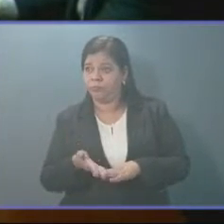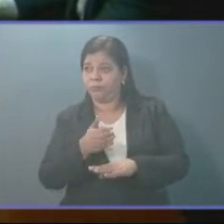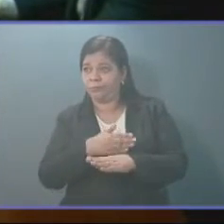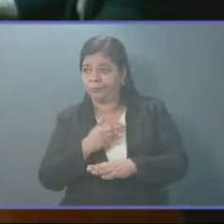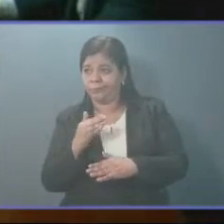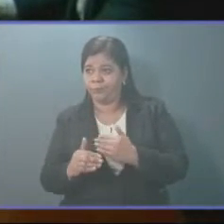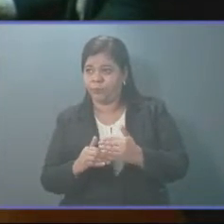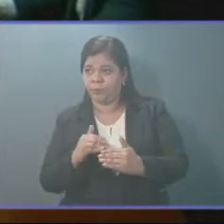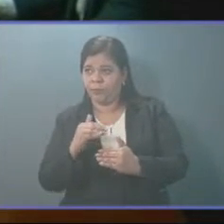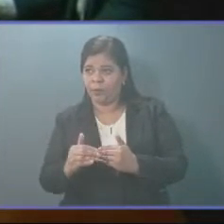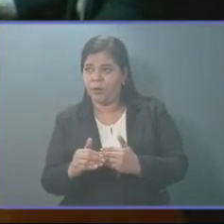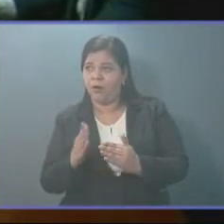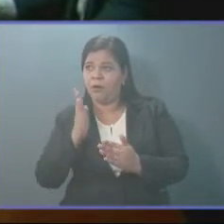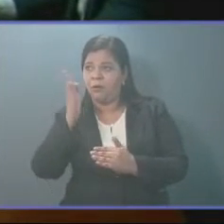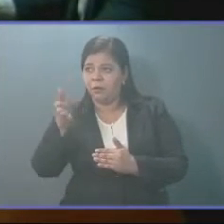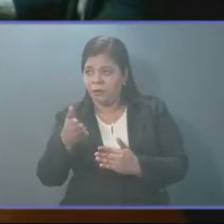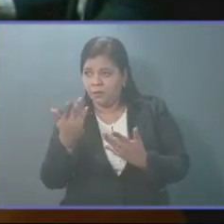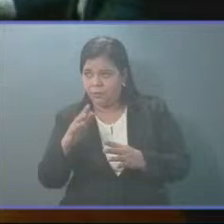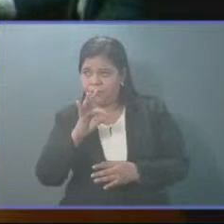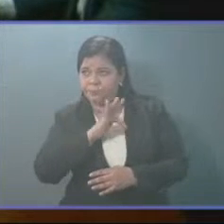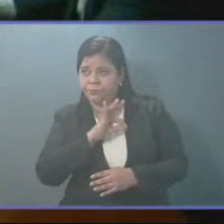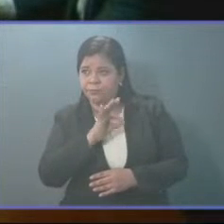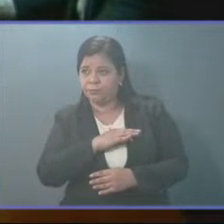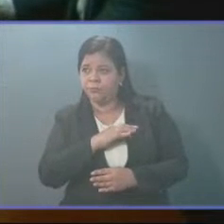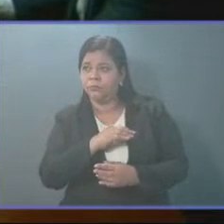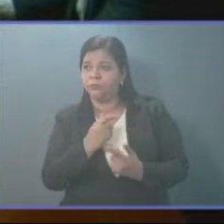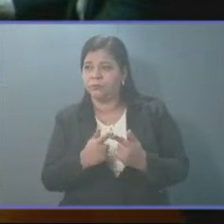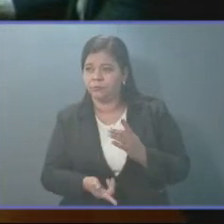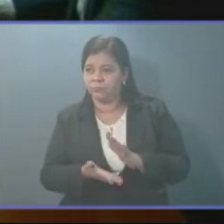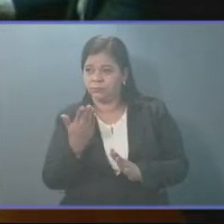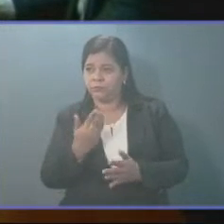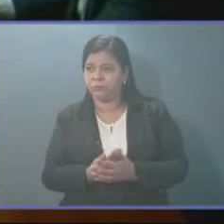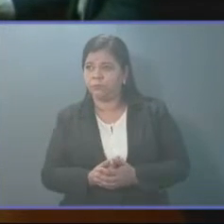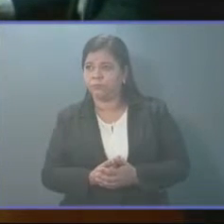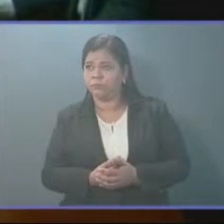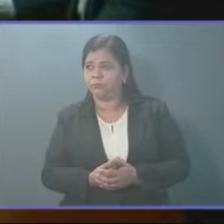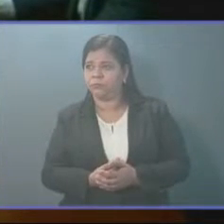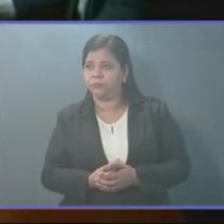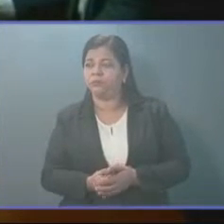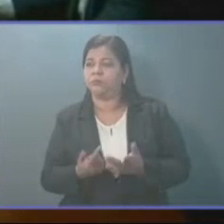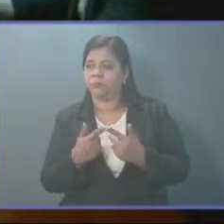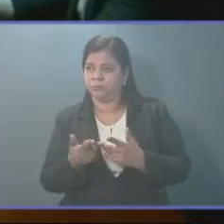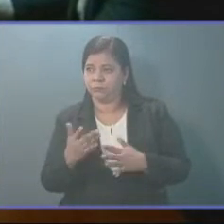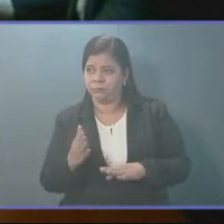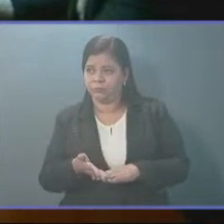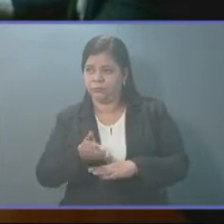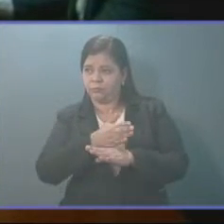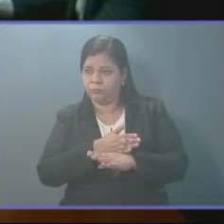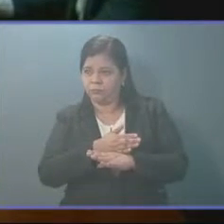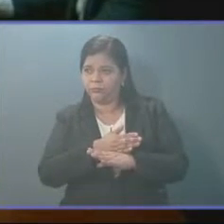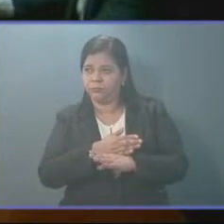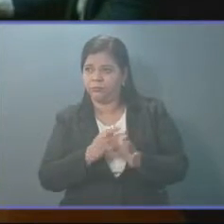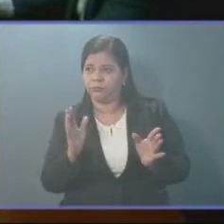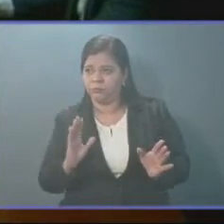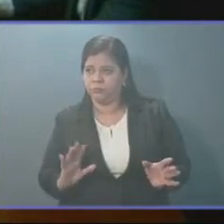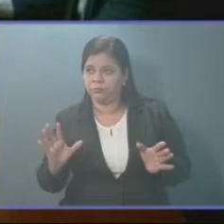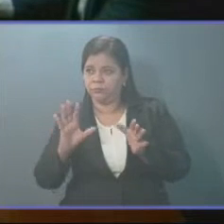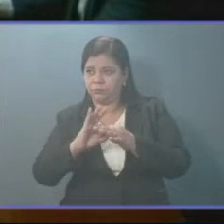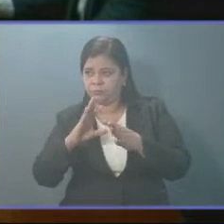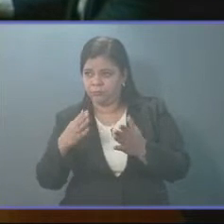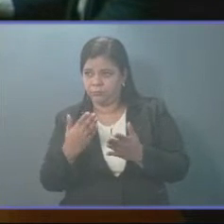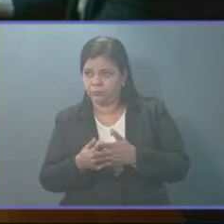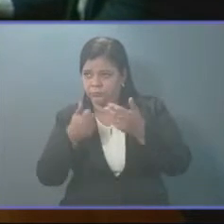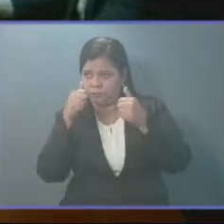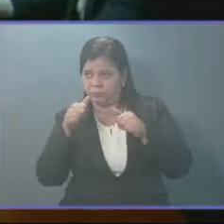procesales posteriores, sea de oficio o a petición de parte, la improponibilidad se acordará previa cita de todas las partes apersonadas para una